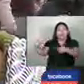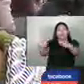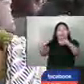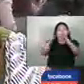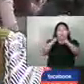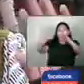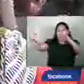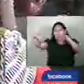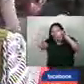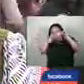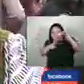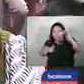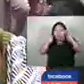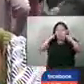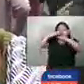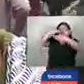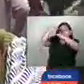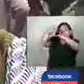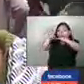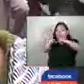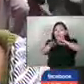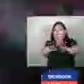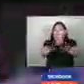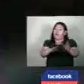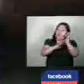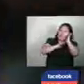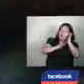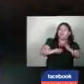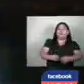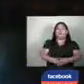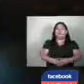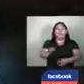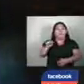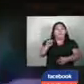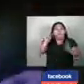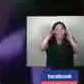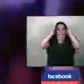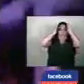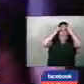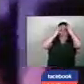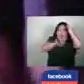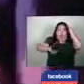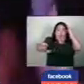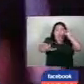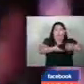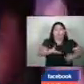del albergue, en las ventanas donde duermen los niños. Fueron momentos de angustia para todos.